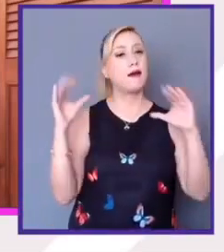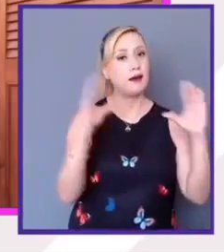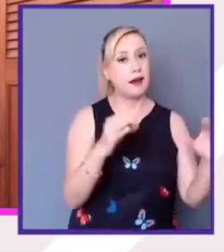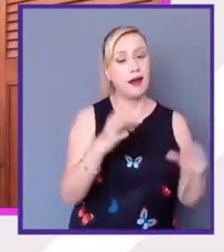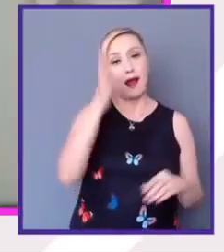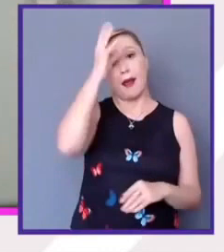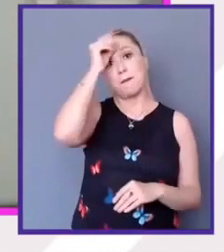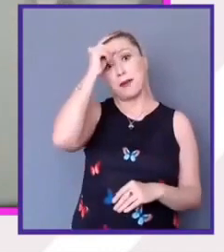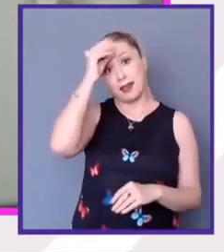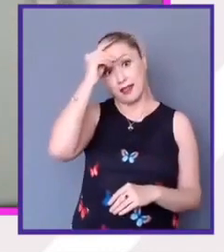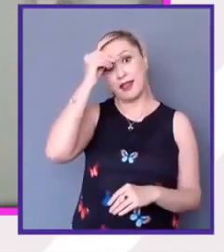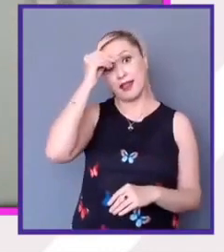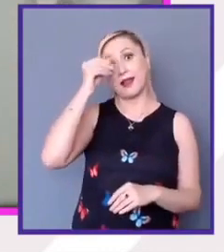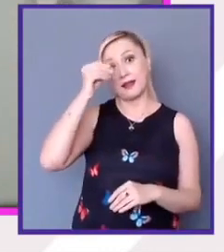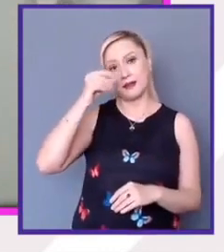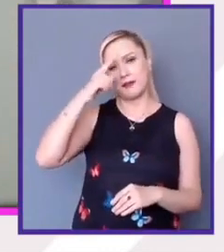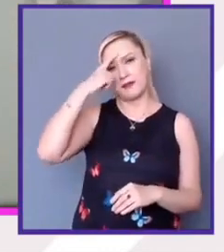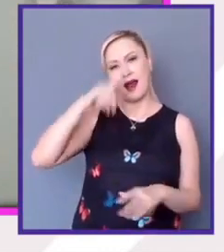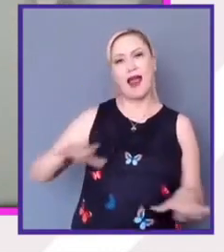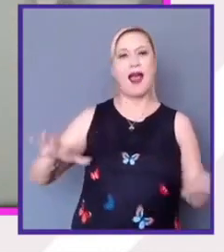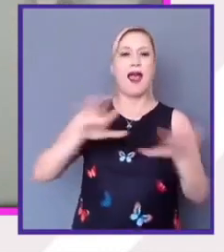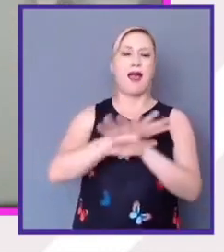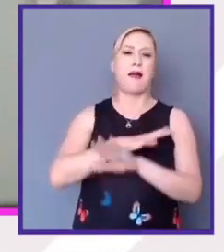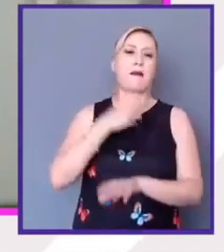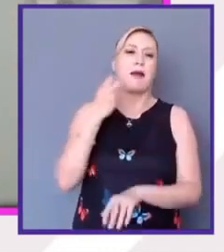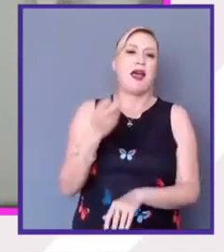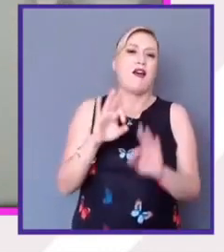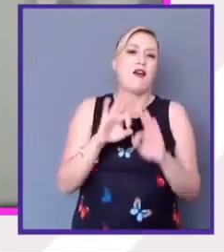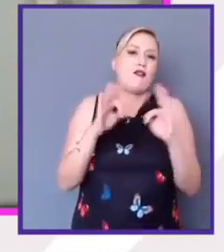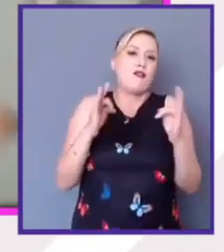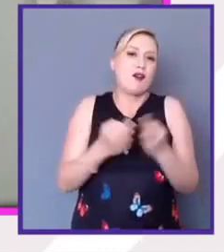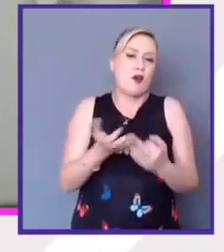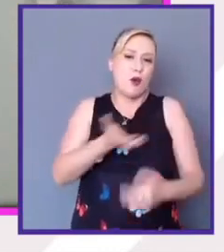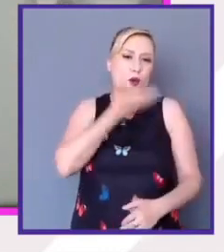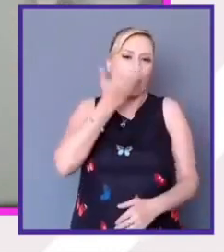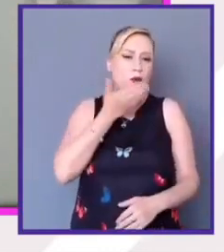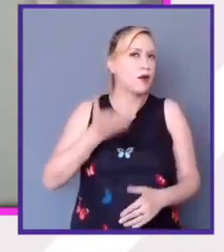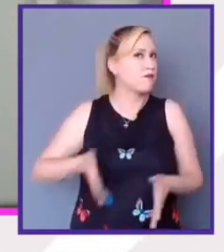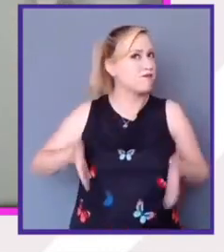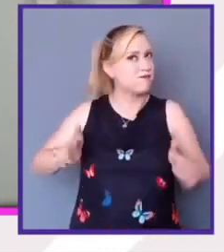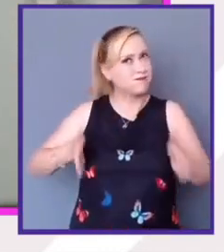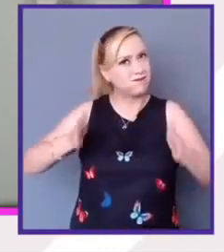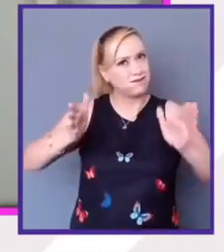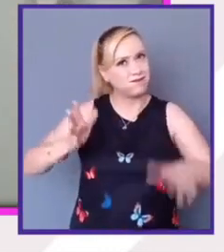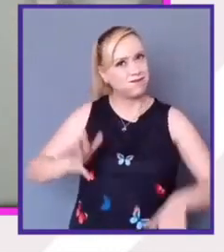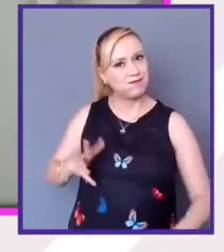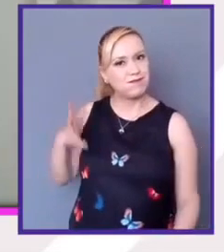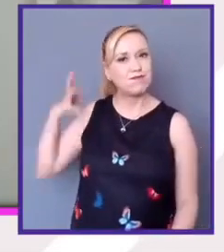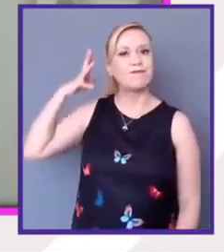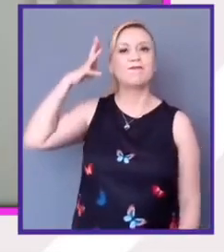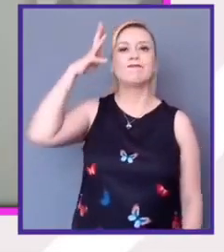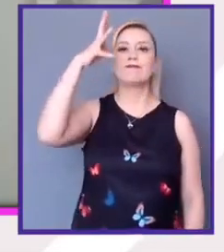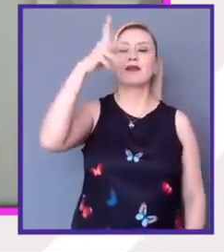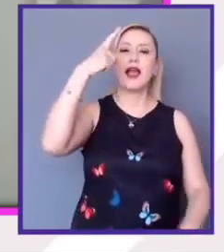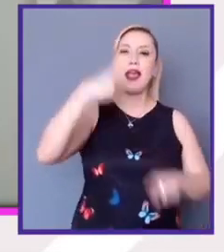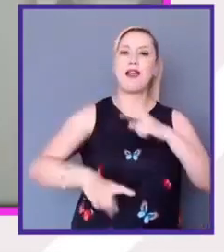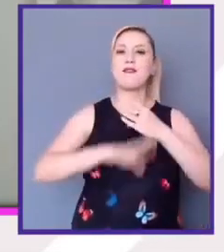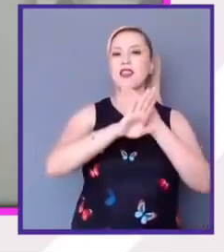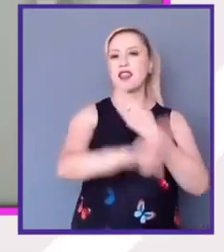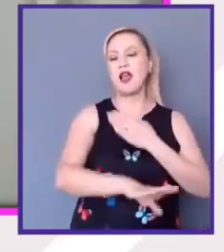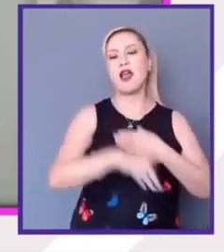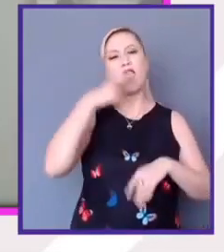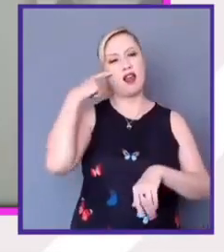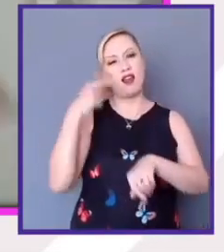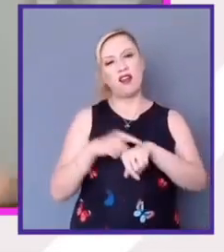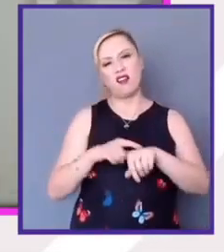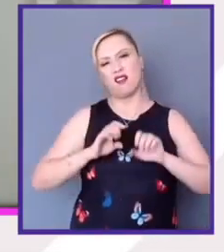es el camino, ¿no? Para cambiar este constructo social que nos lleve en un futuro no muy lejano a evitar que exista racismo en las